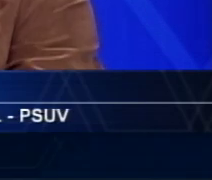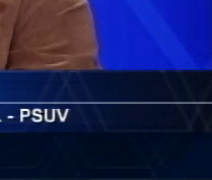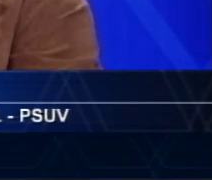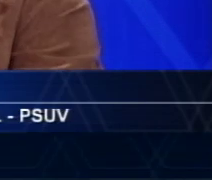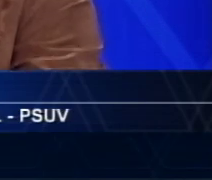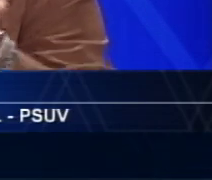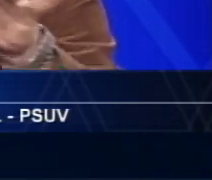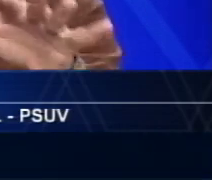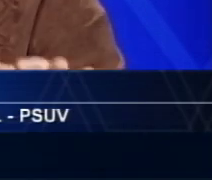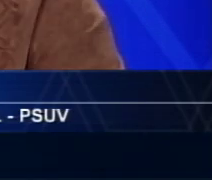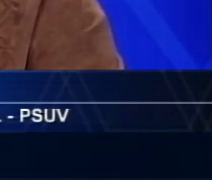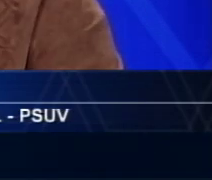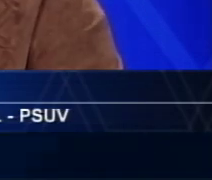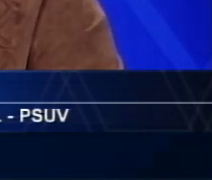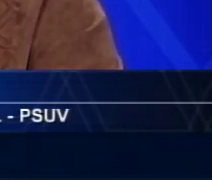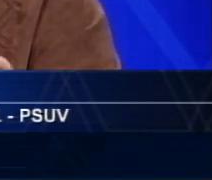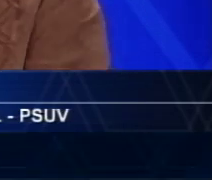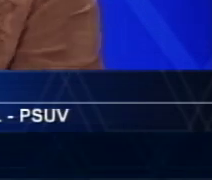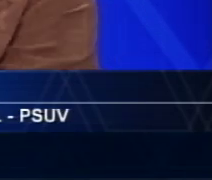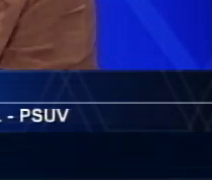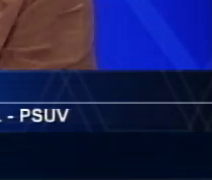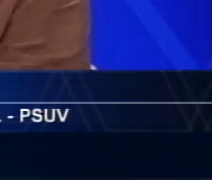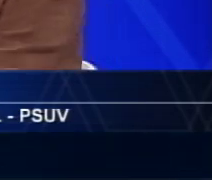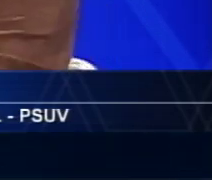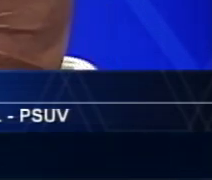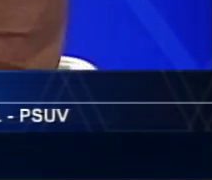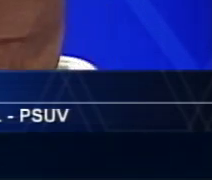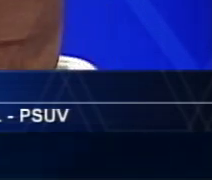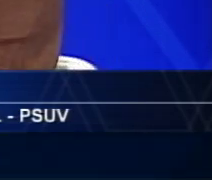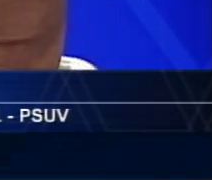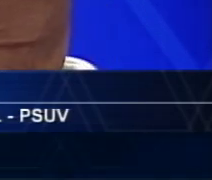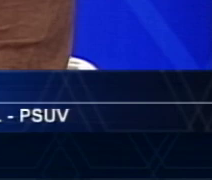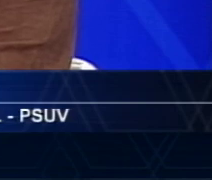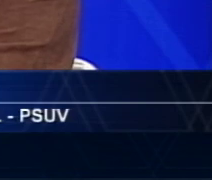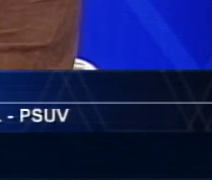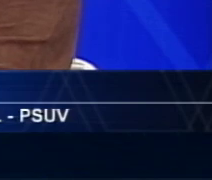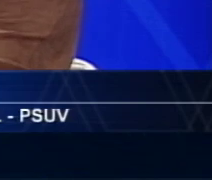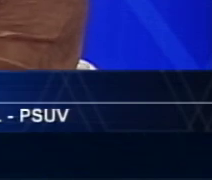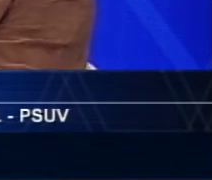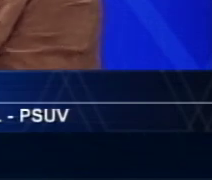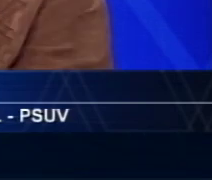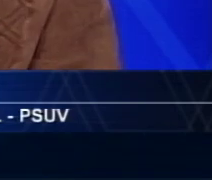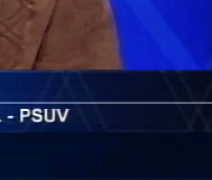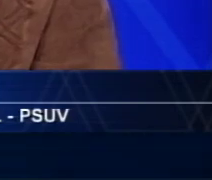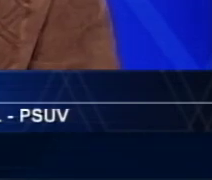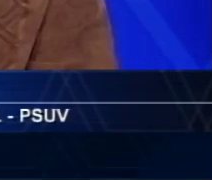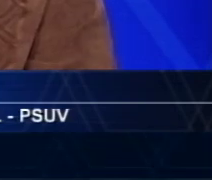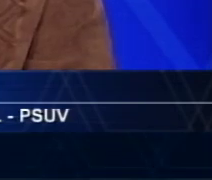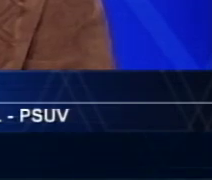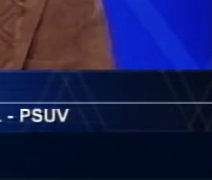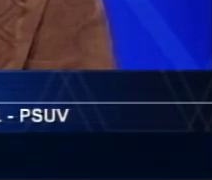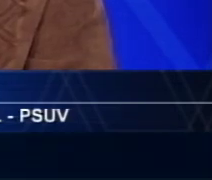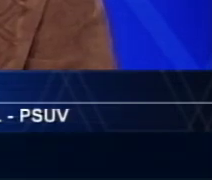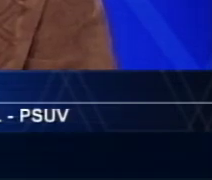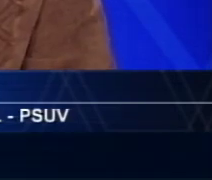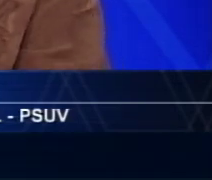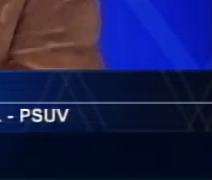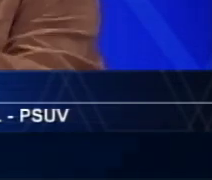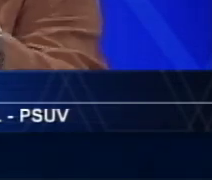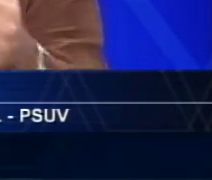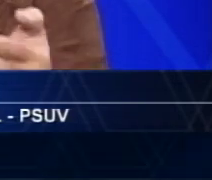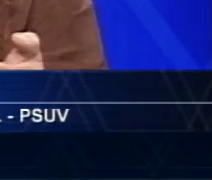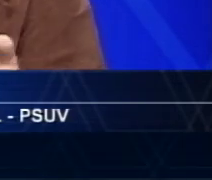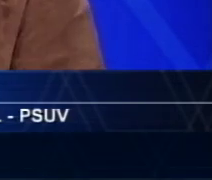lo que ha significado la merma en las reservas internacionales, todo eso que se gestó desde allá para empobrecer el signo monetario, ¿no?